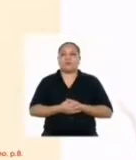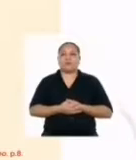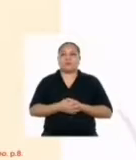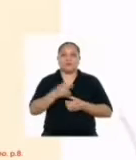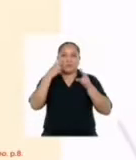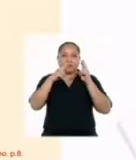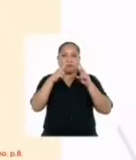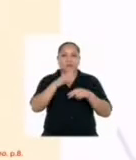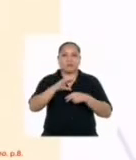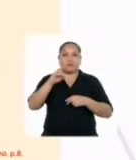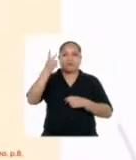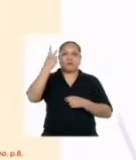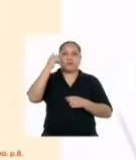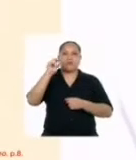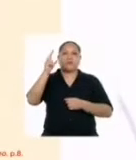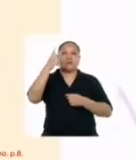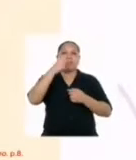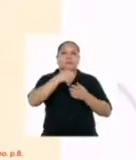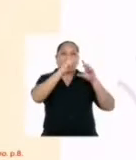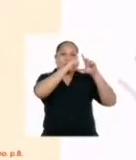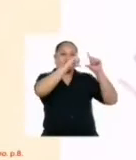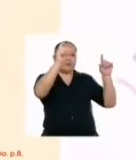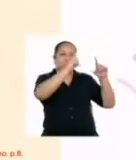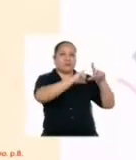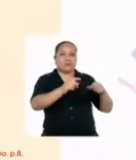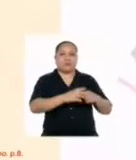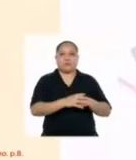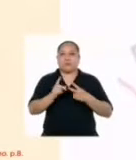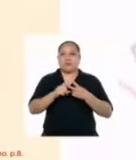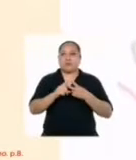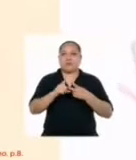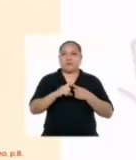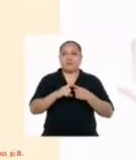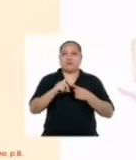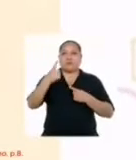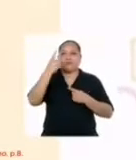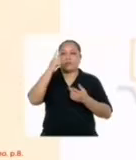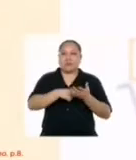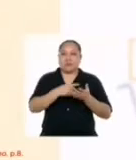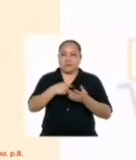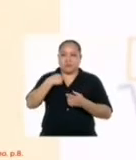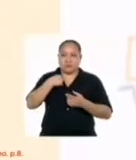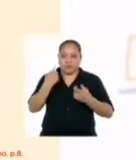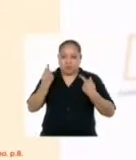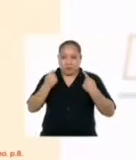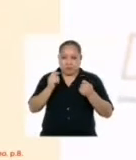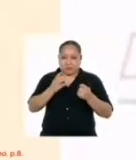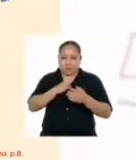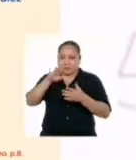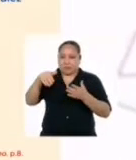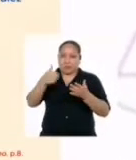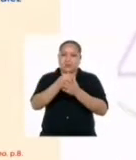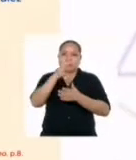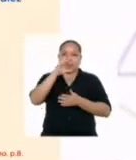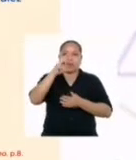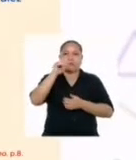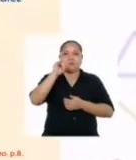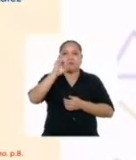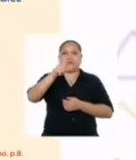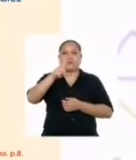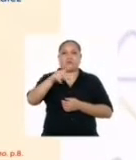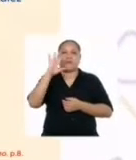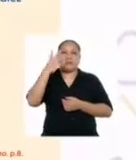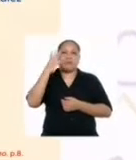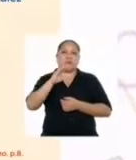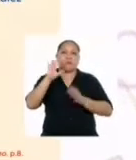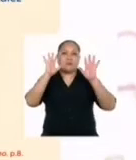Veamos el segundo y tercer párrafo. La primera vez que intenté llegar a Caral, hace alrededor de 10